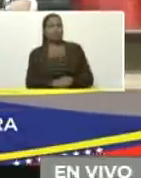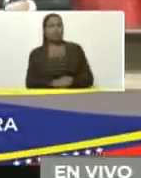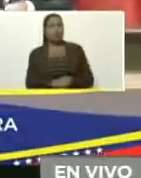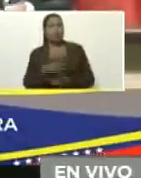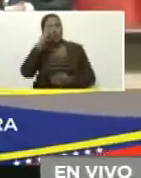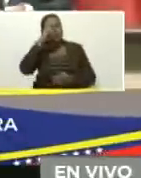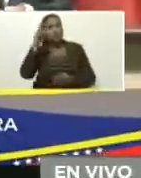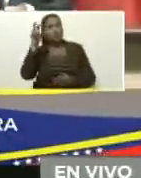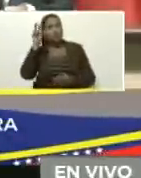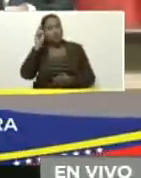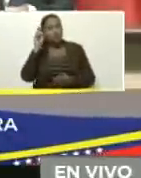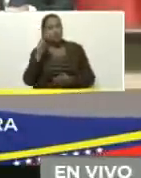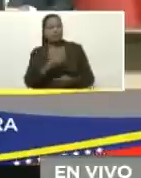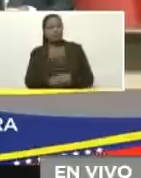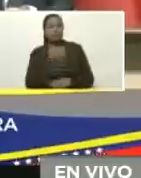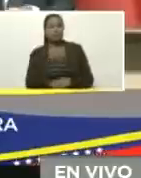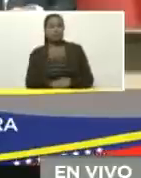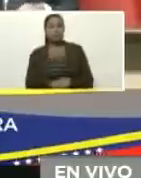canciller,